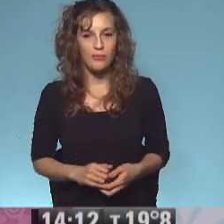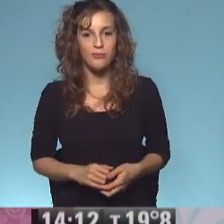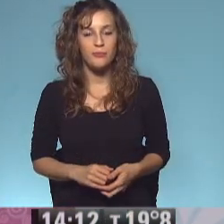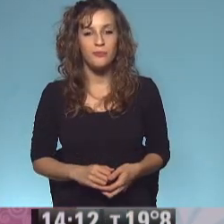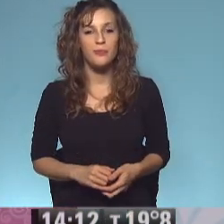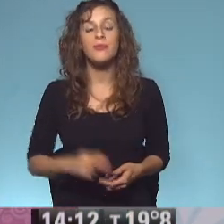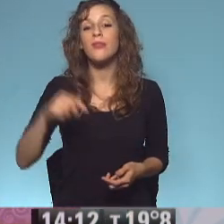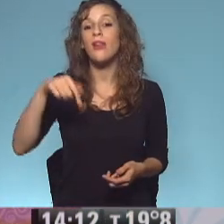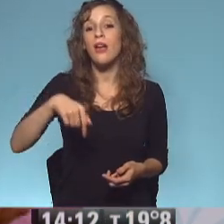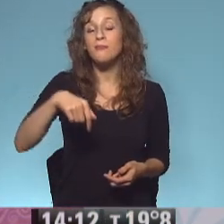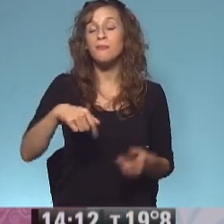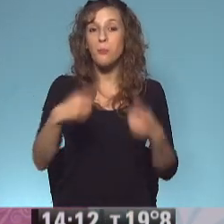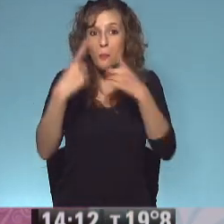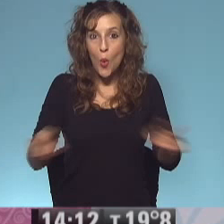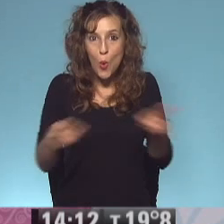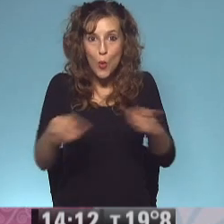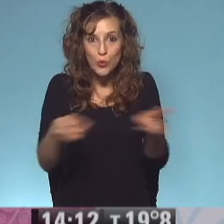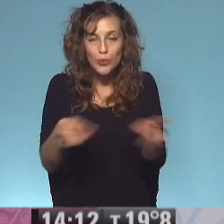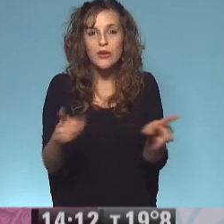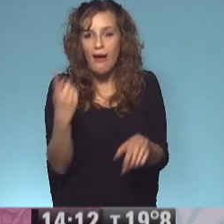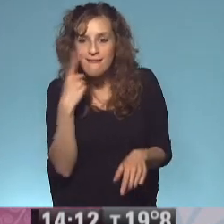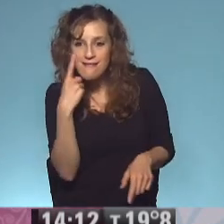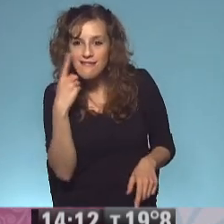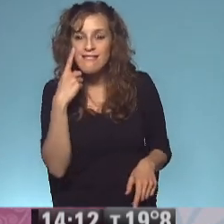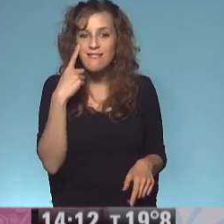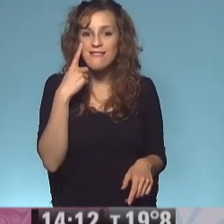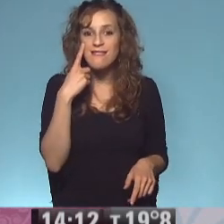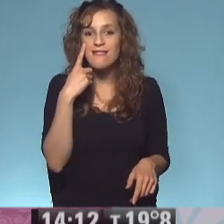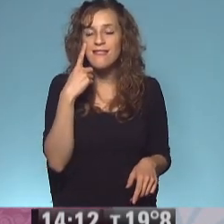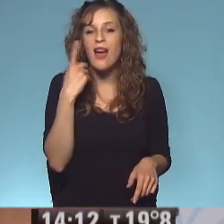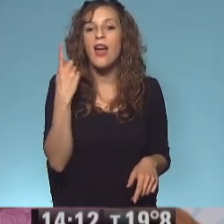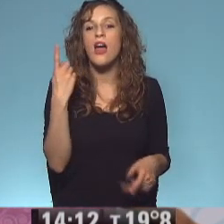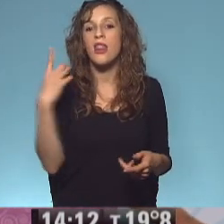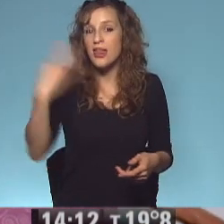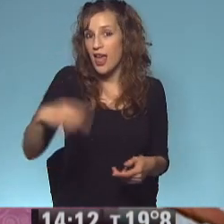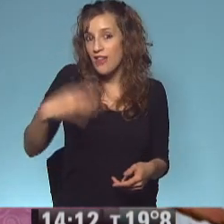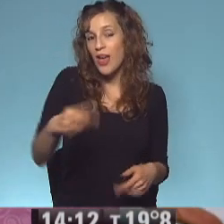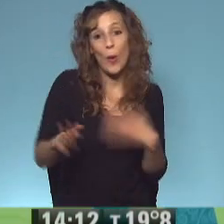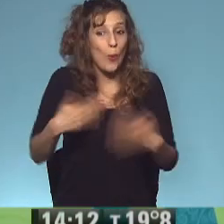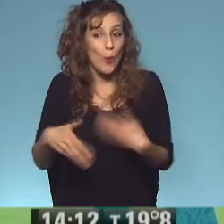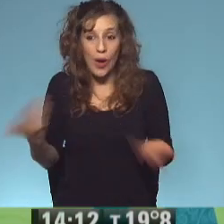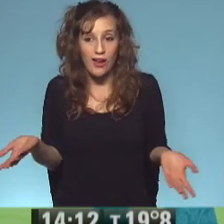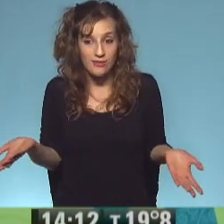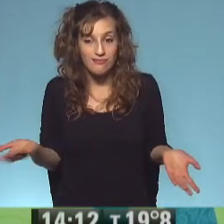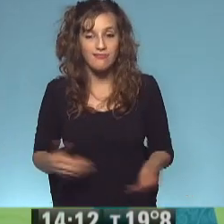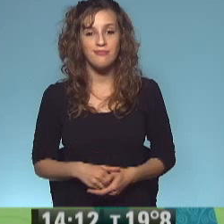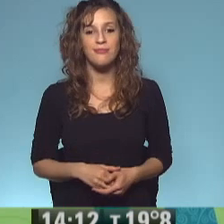Para viajar al mundo de la música y visitar a nuestros amigos los instrumentos, tenemos que jugar con los sonidos.